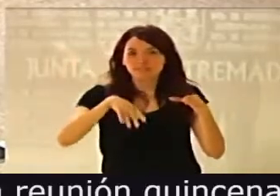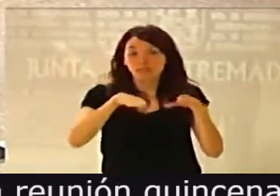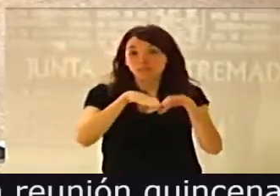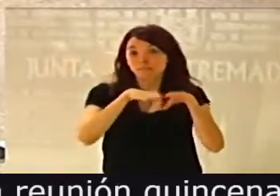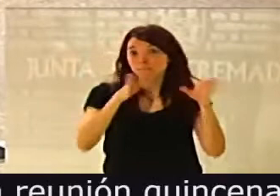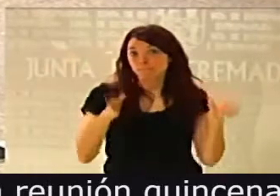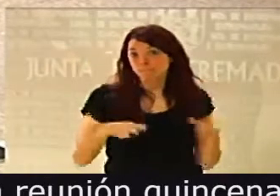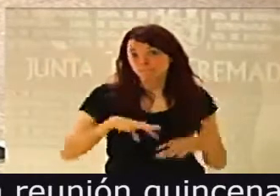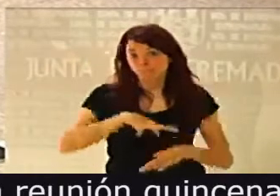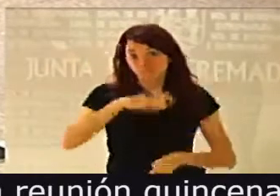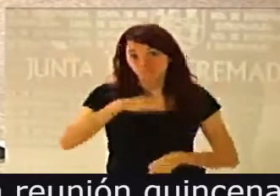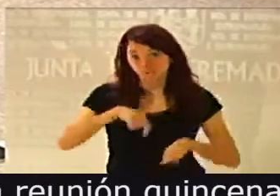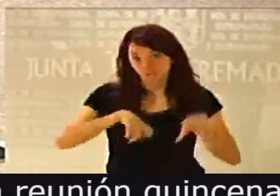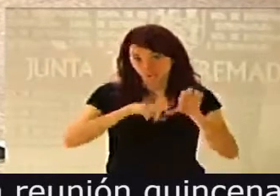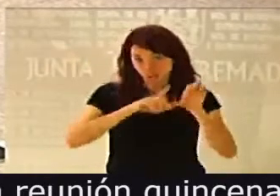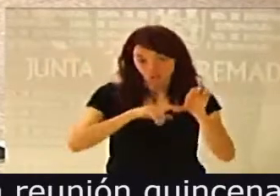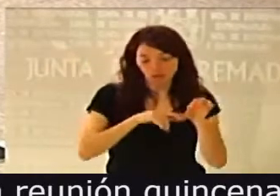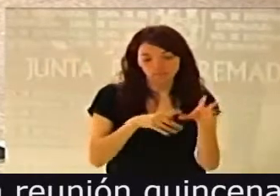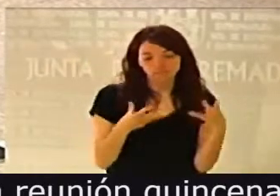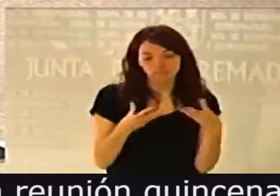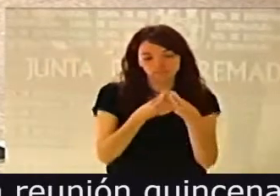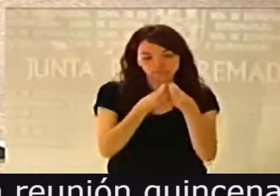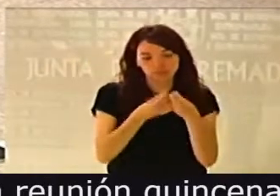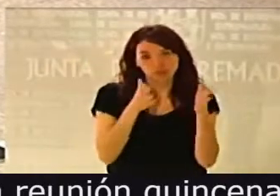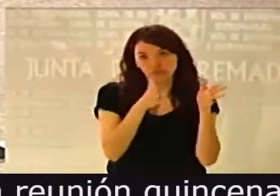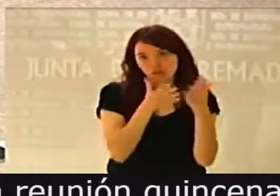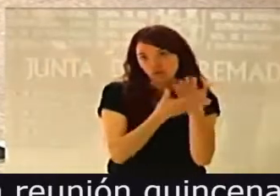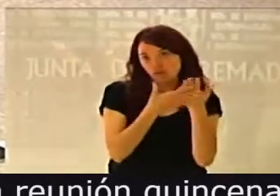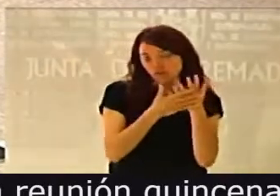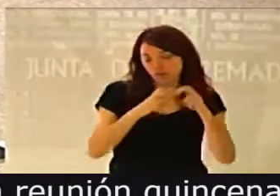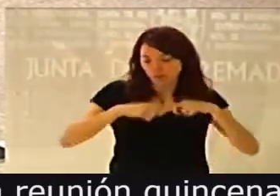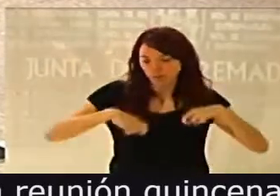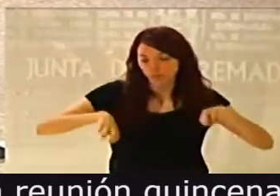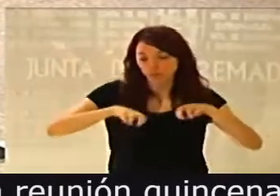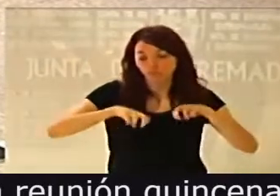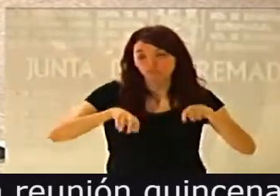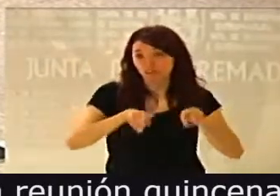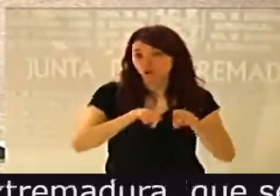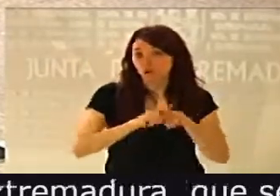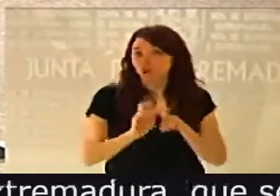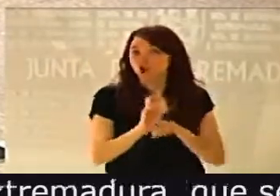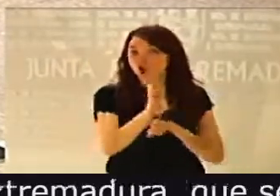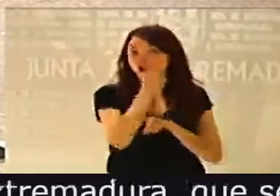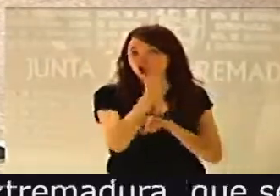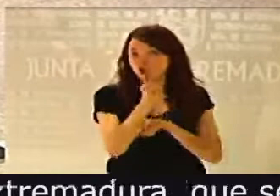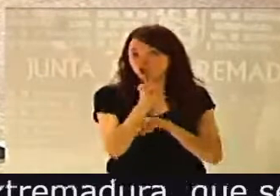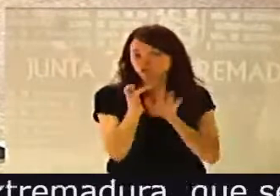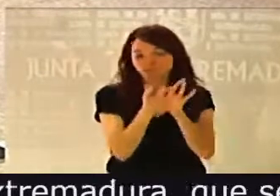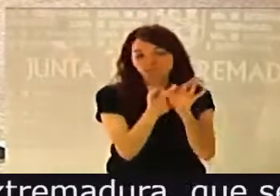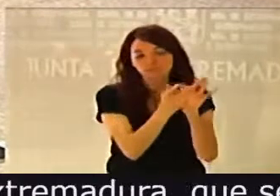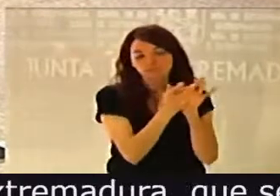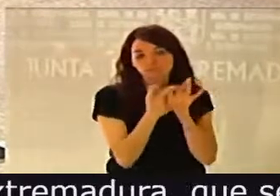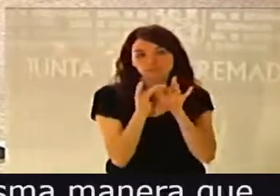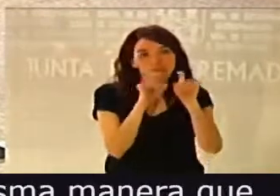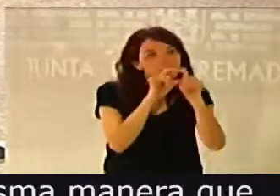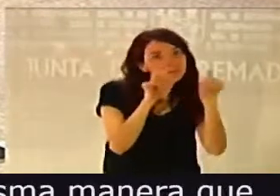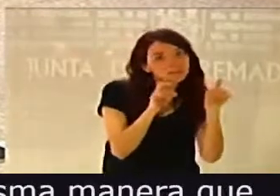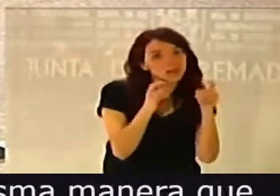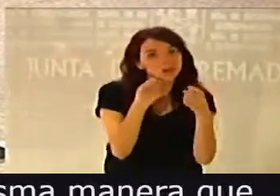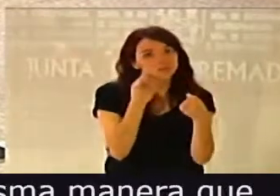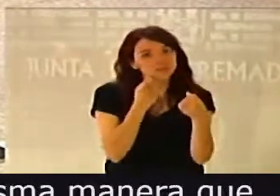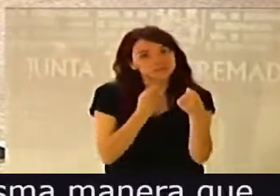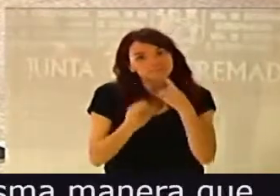que se reúne el Consejo de Gobierno con ella, de la misma manera que semanalmente nos reunimos con los agentes sociales y económicos o que estamos